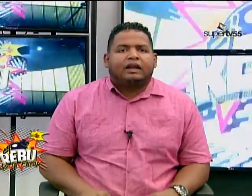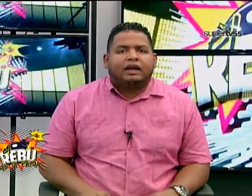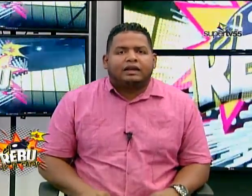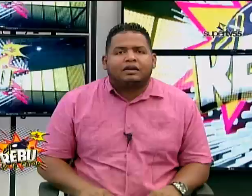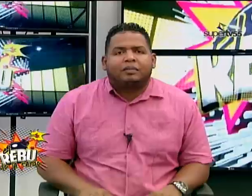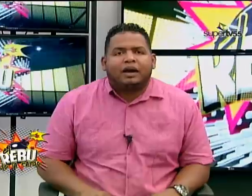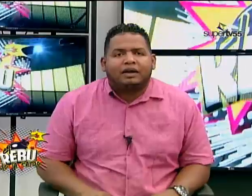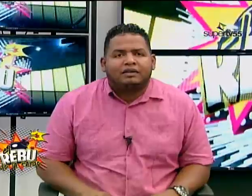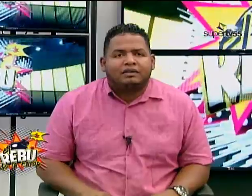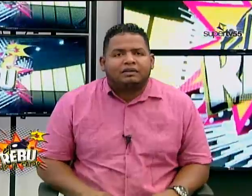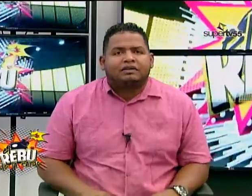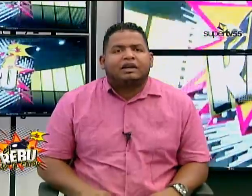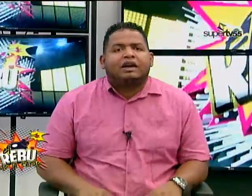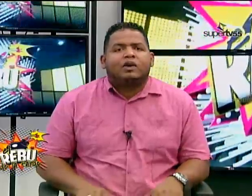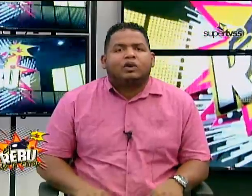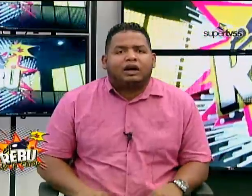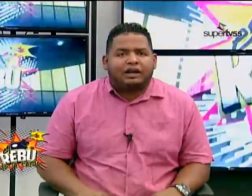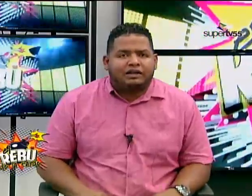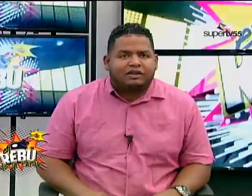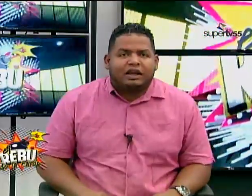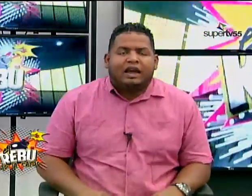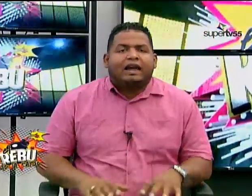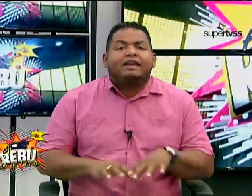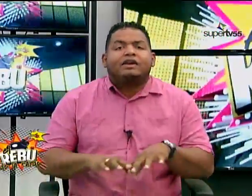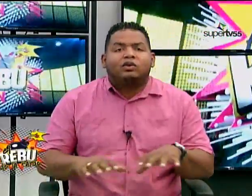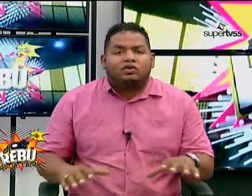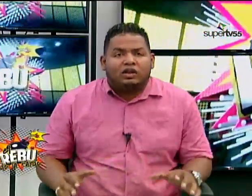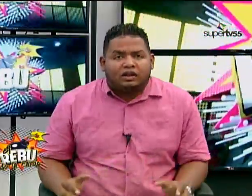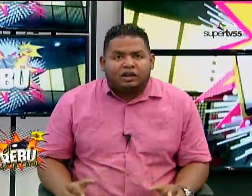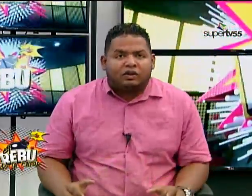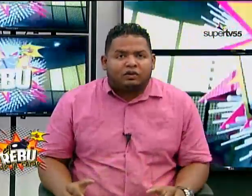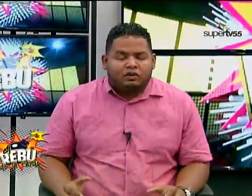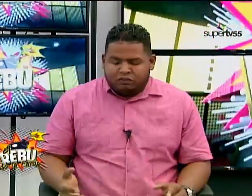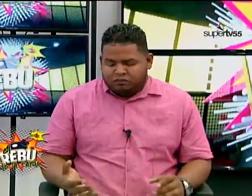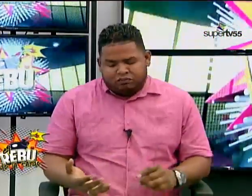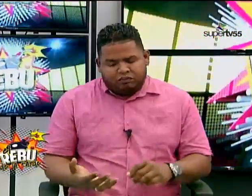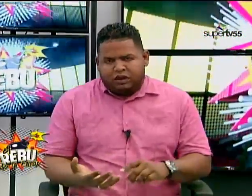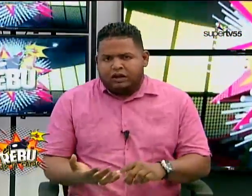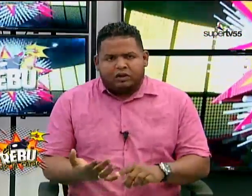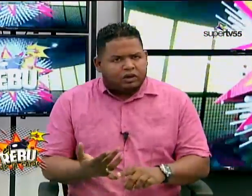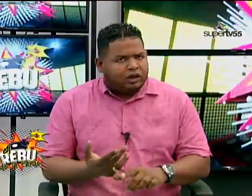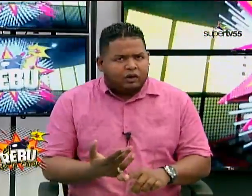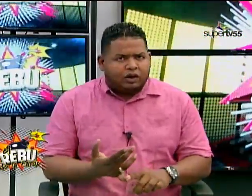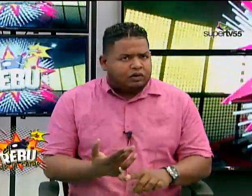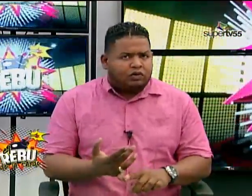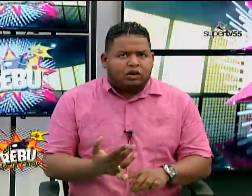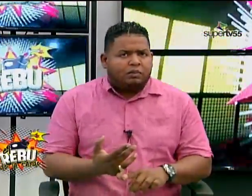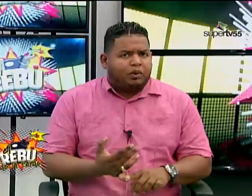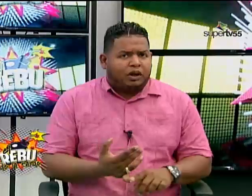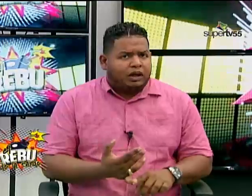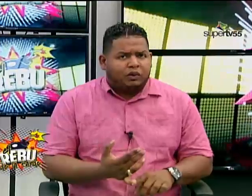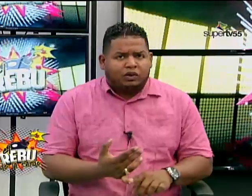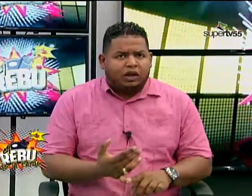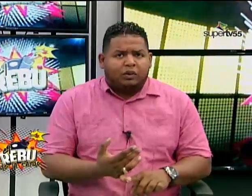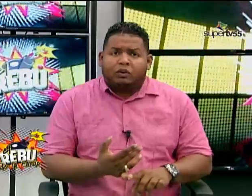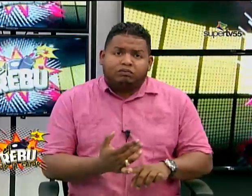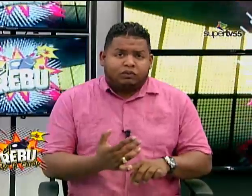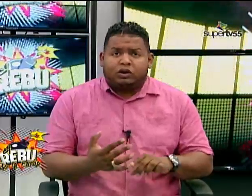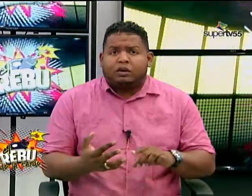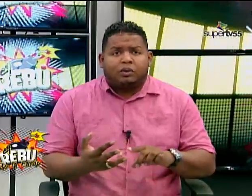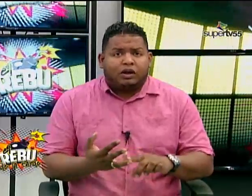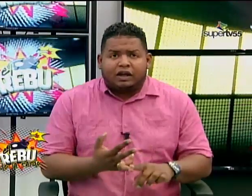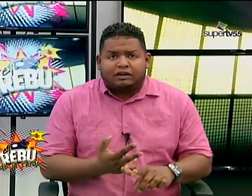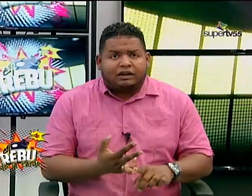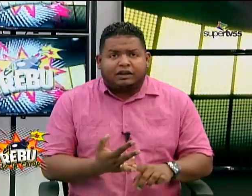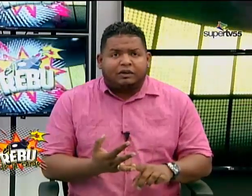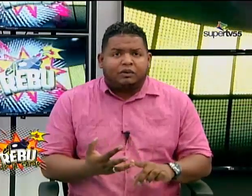de que ese país se organice en ningún sentido. No tienen Congreso, no tienen poder ejecutivo, no